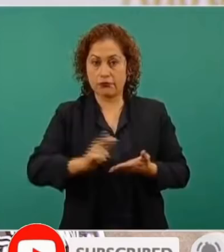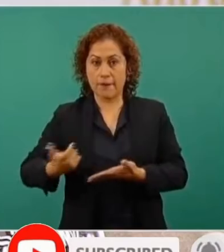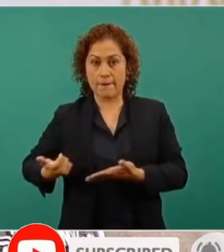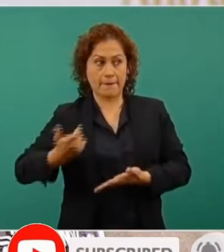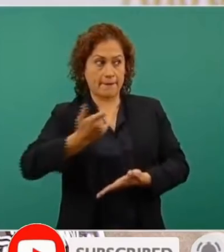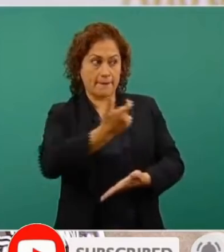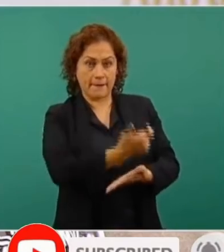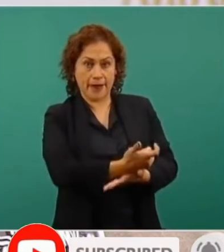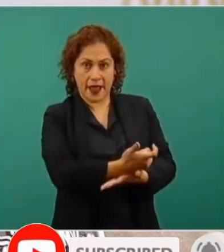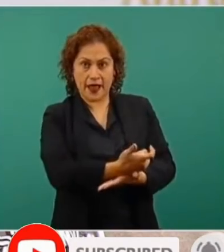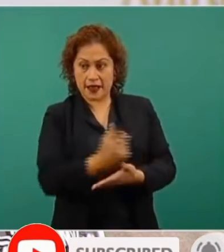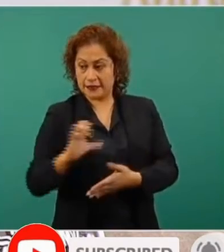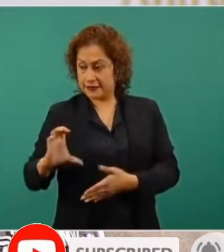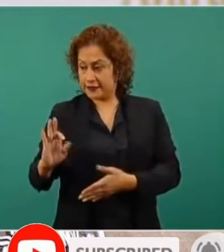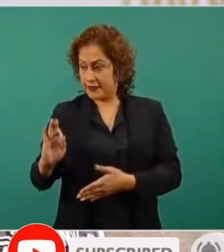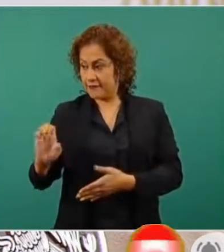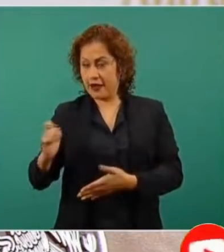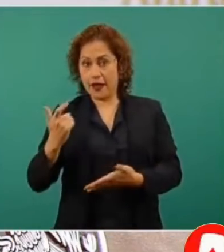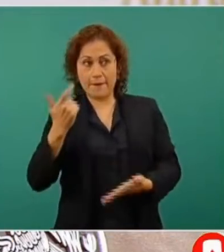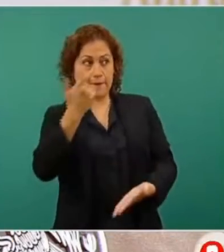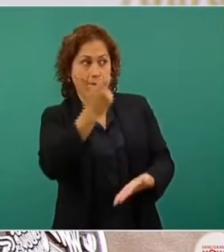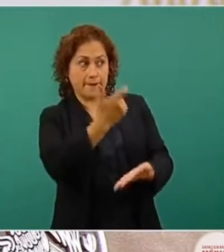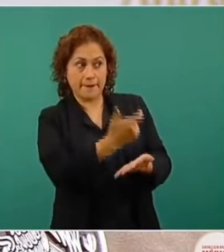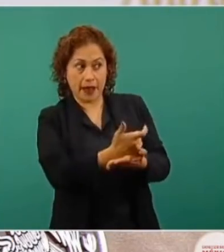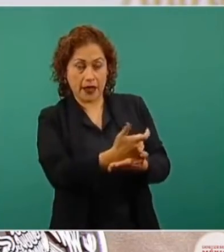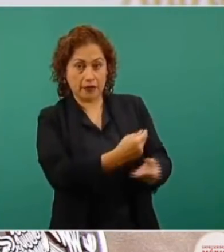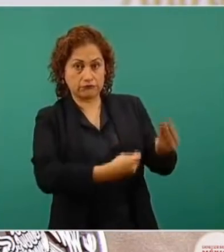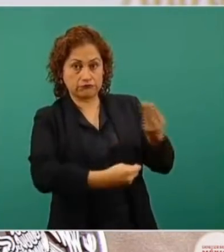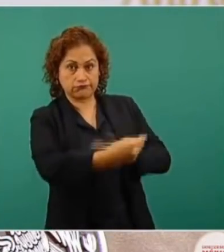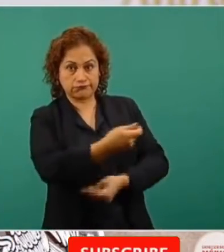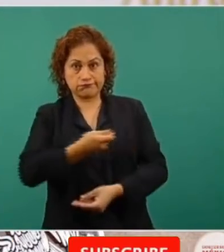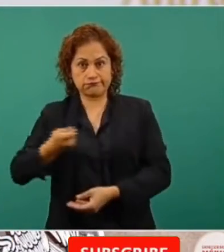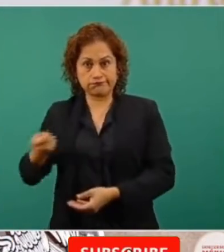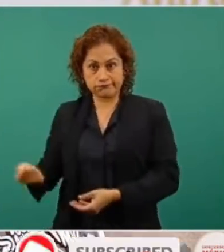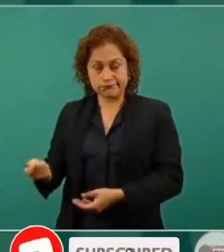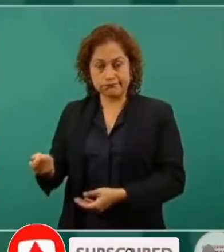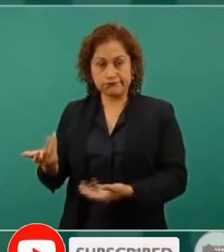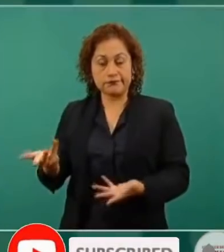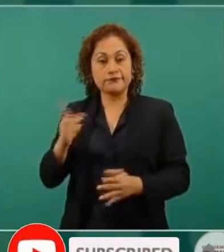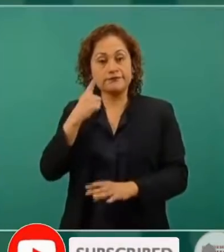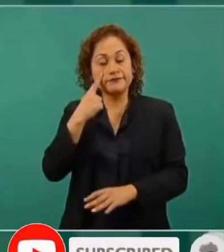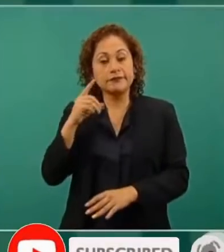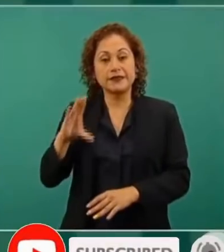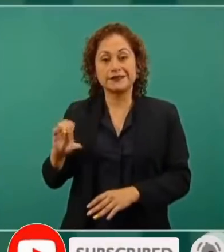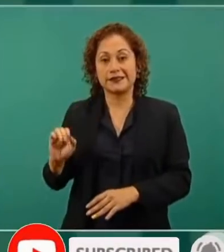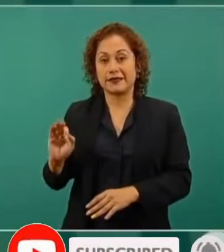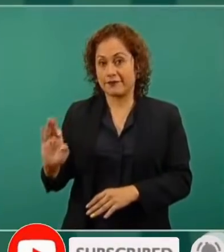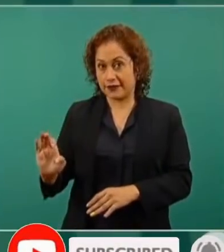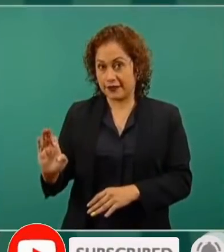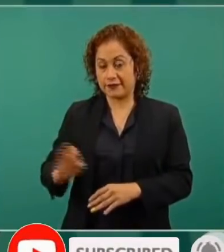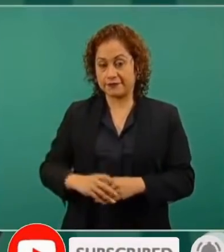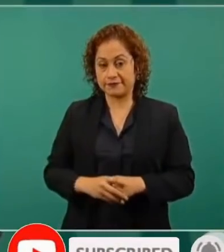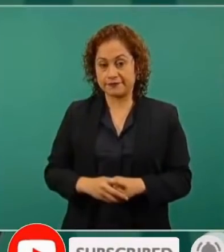Le paga porque es energía limpia y CFE paga. A la CFE no